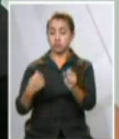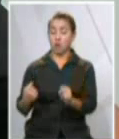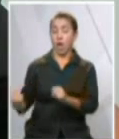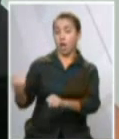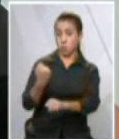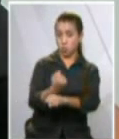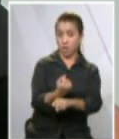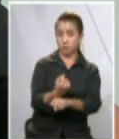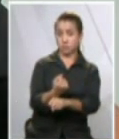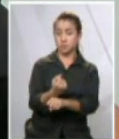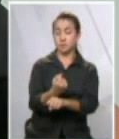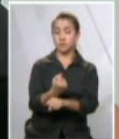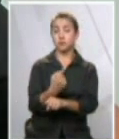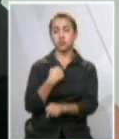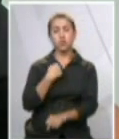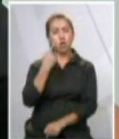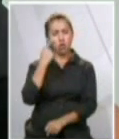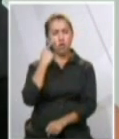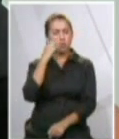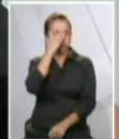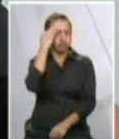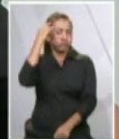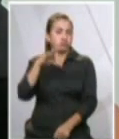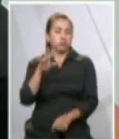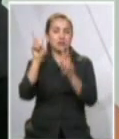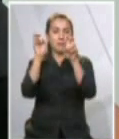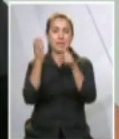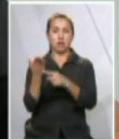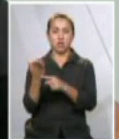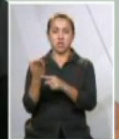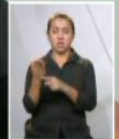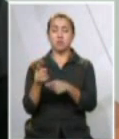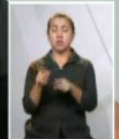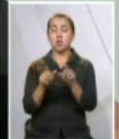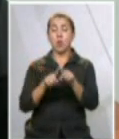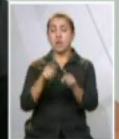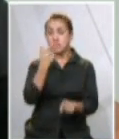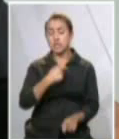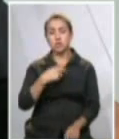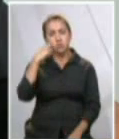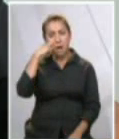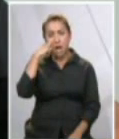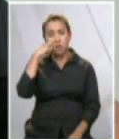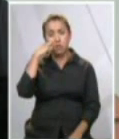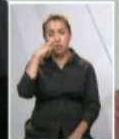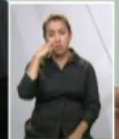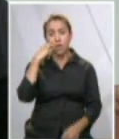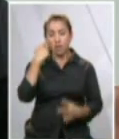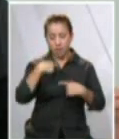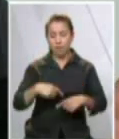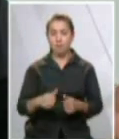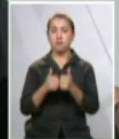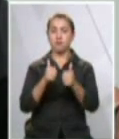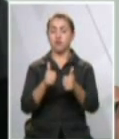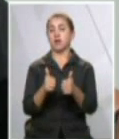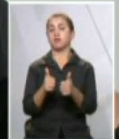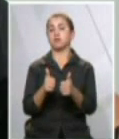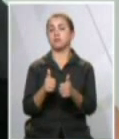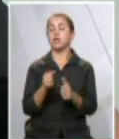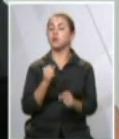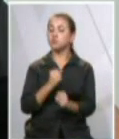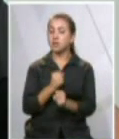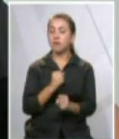aportar desde que uno conoce, el ser humano es intrínsecamente bueno. Esa es como una de las